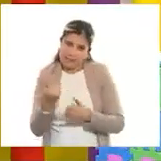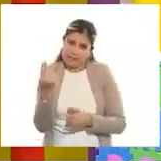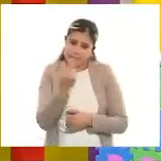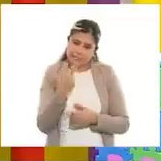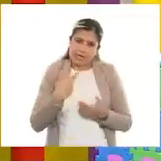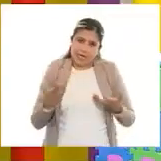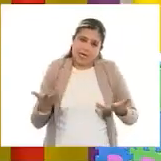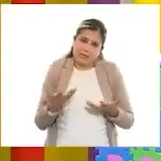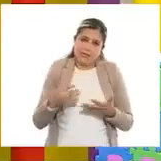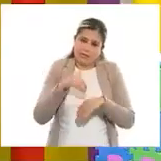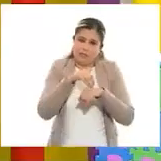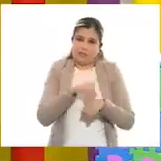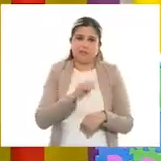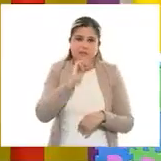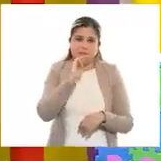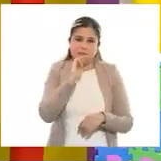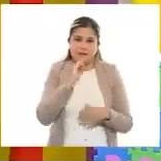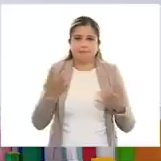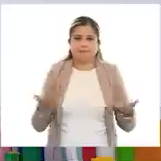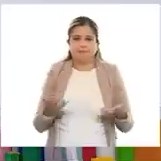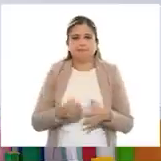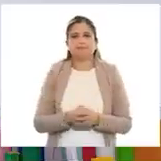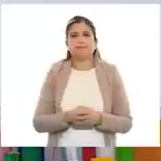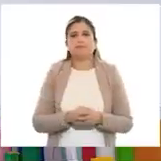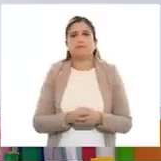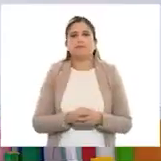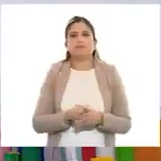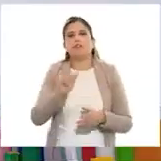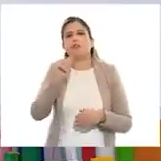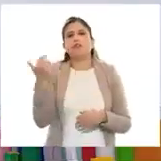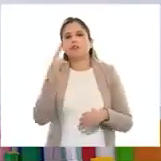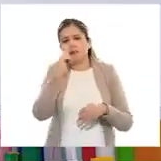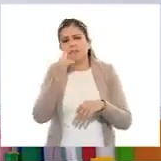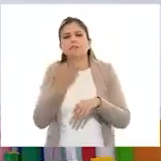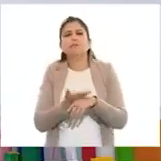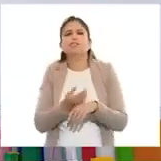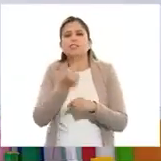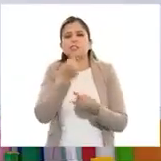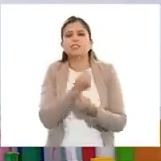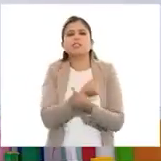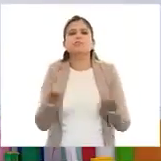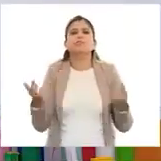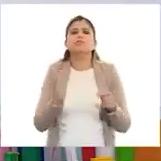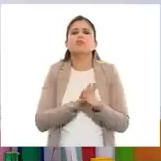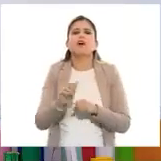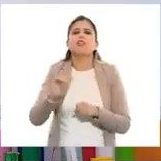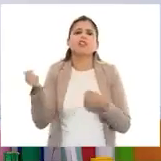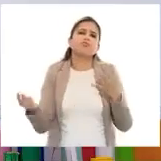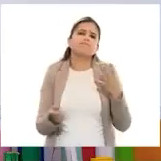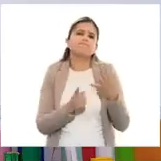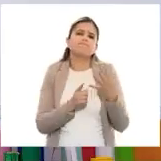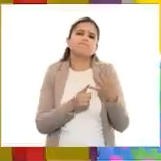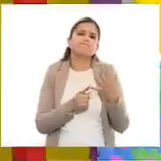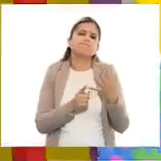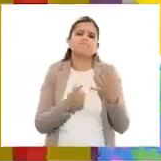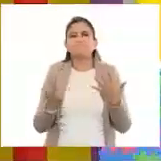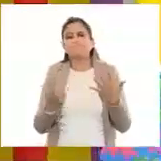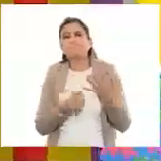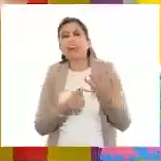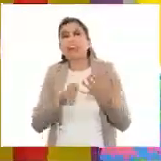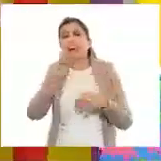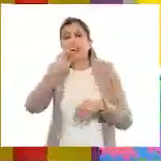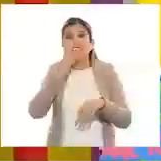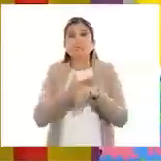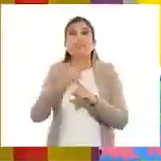haga. Bien, ¿qué otra cosa puede ser? ¿Otra responsabilidad de niñas y niños? ¿Qué puede ser? Sus responsabilidades